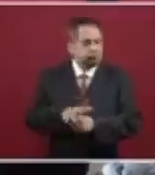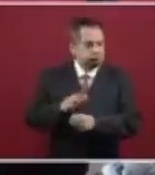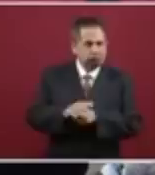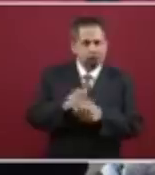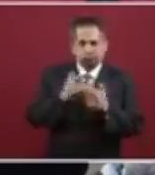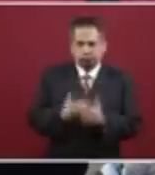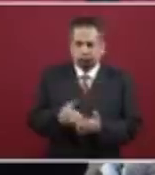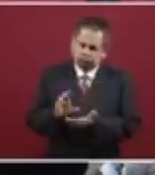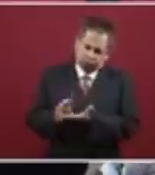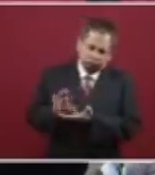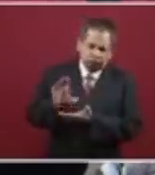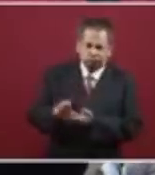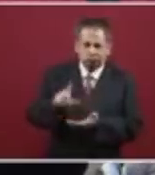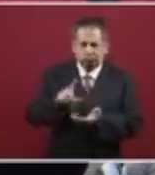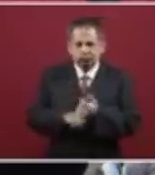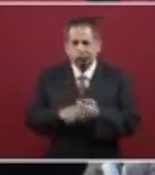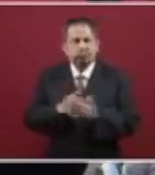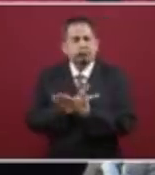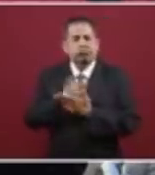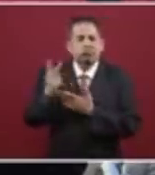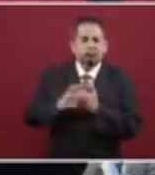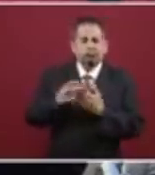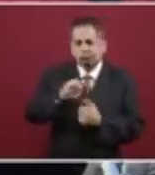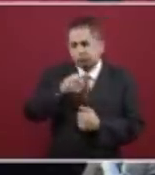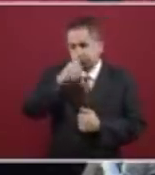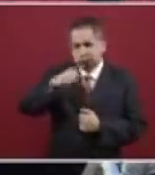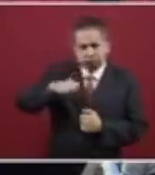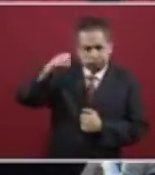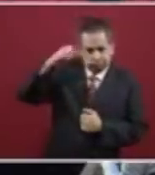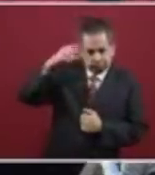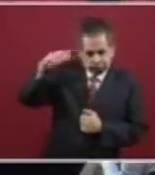suficiencia presupuestal al programa de adultos mayores,